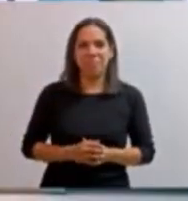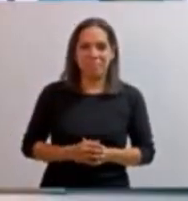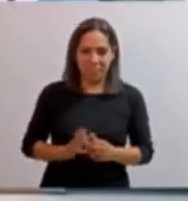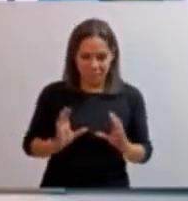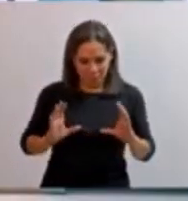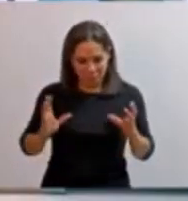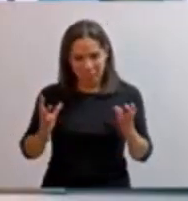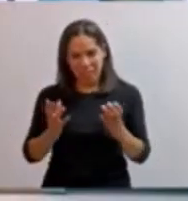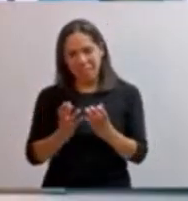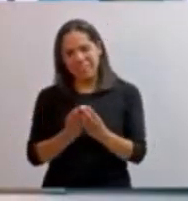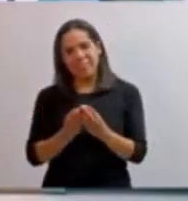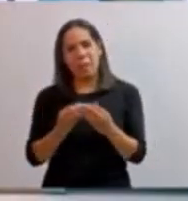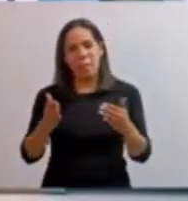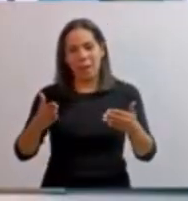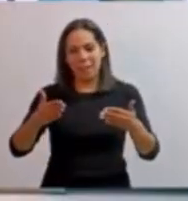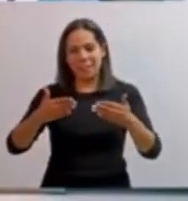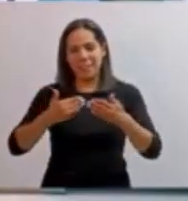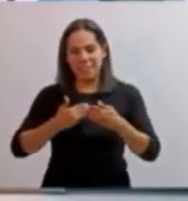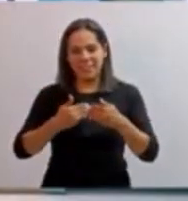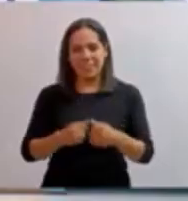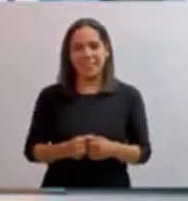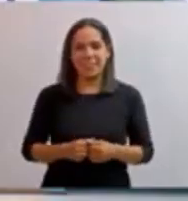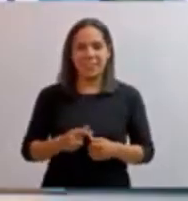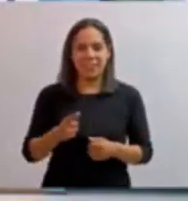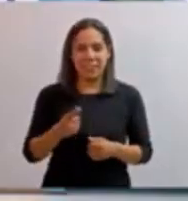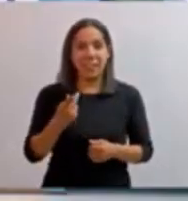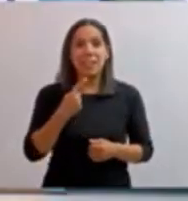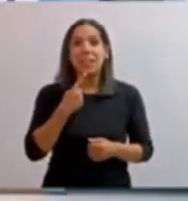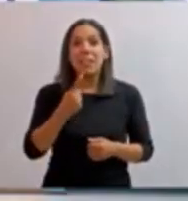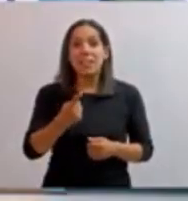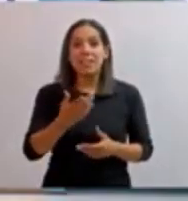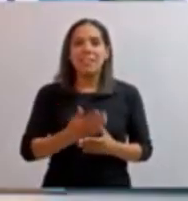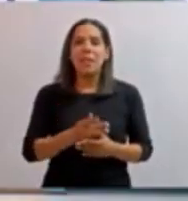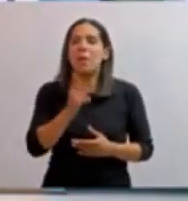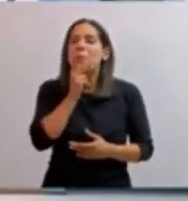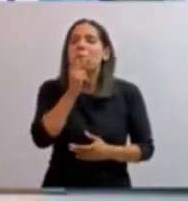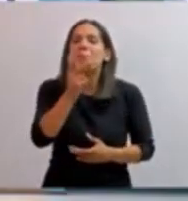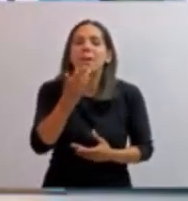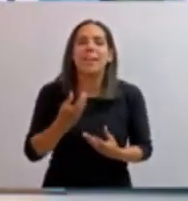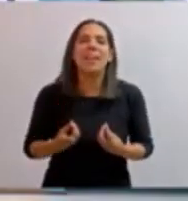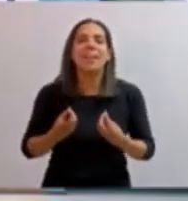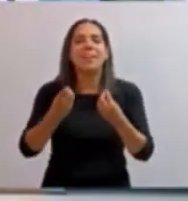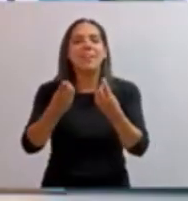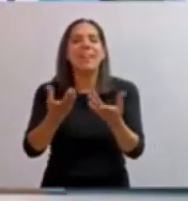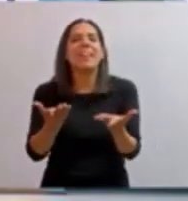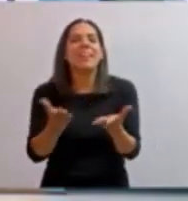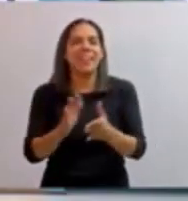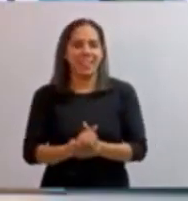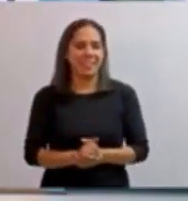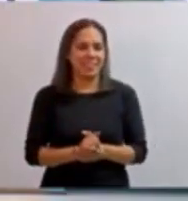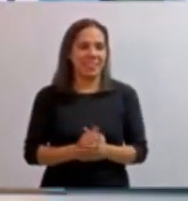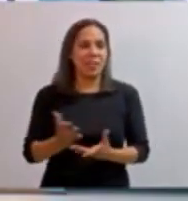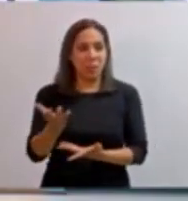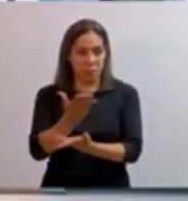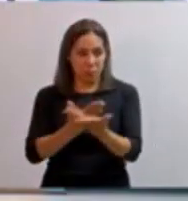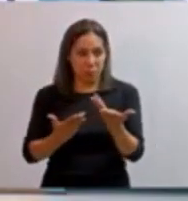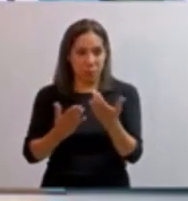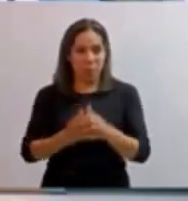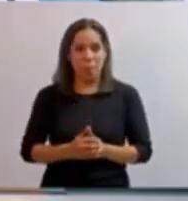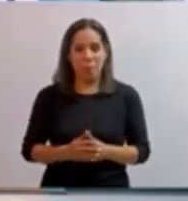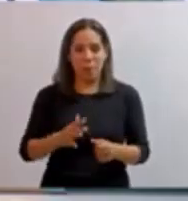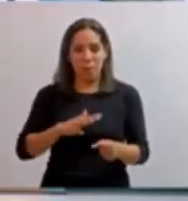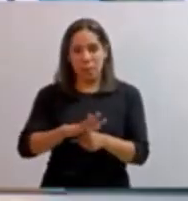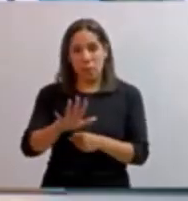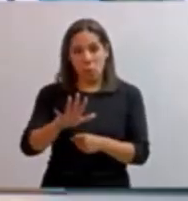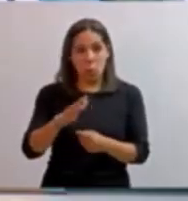transmisión, les quiero dar la palabra a cada uno de ustedes para que nos puedan compartir algo que les pueda